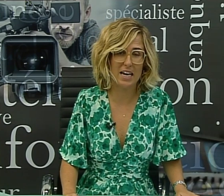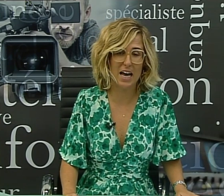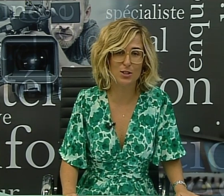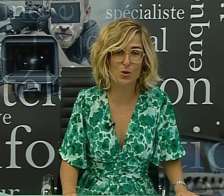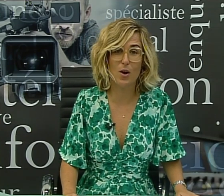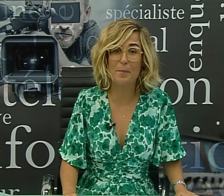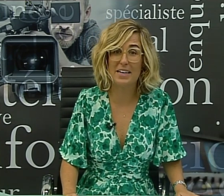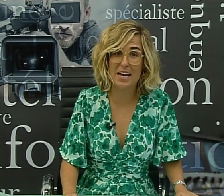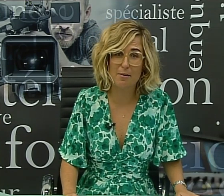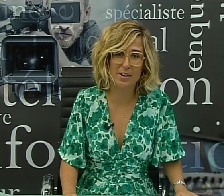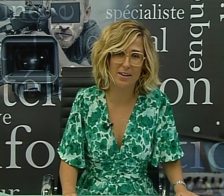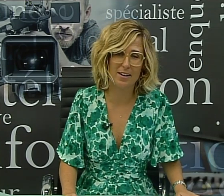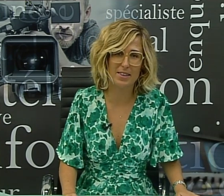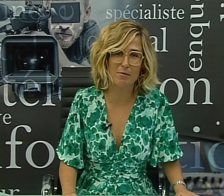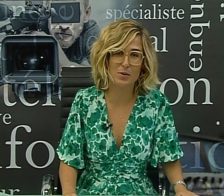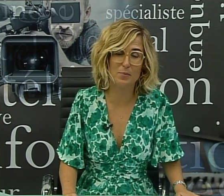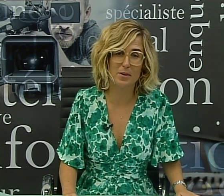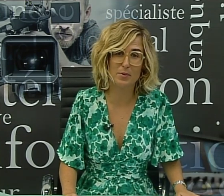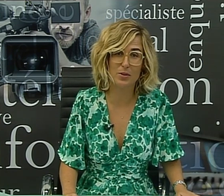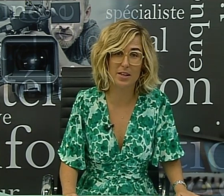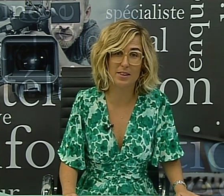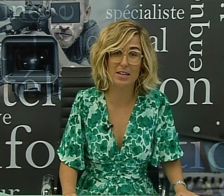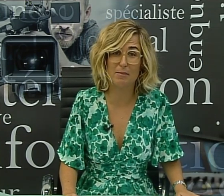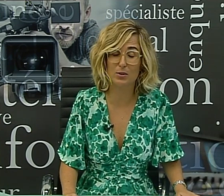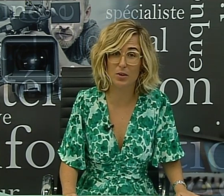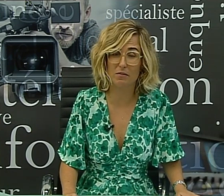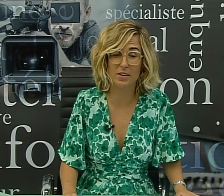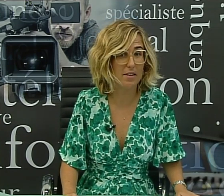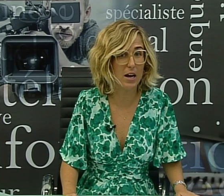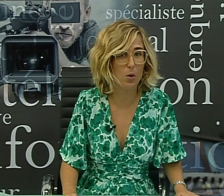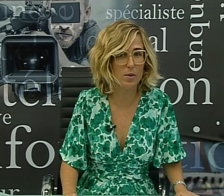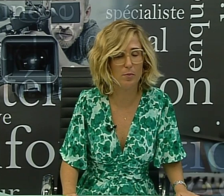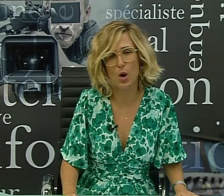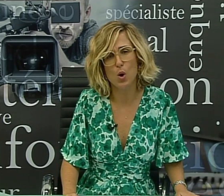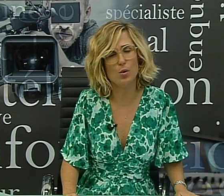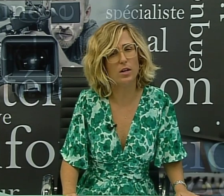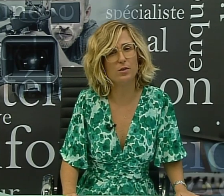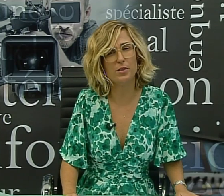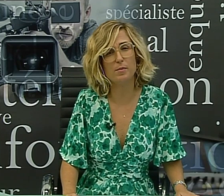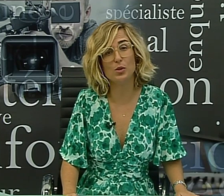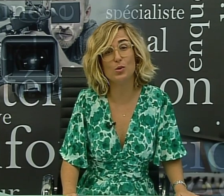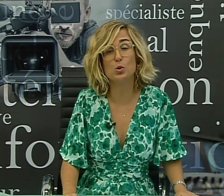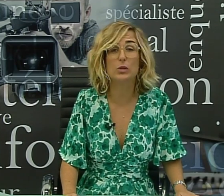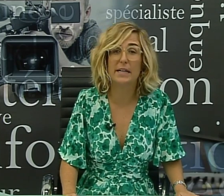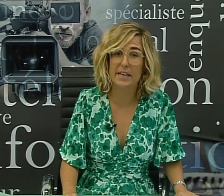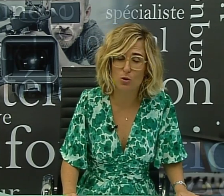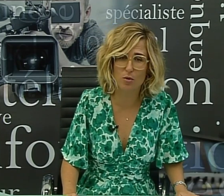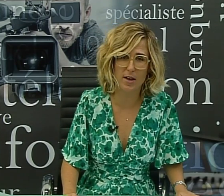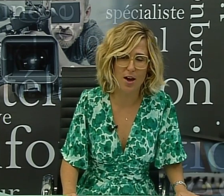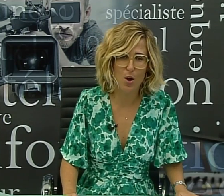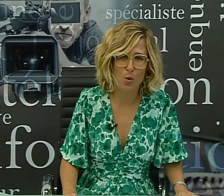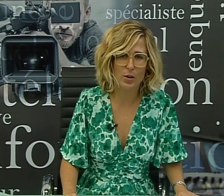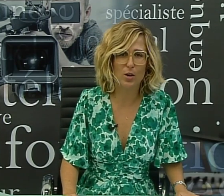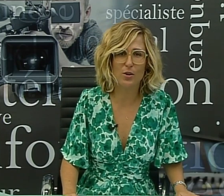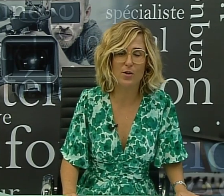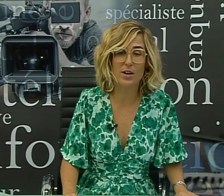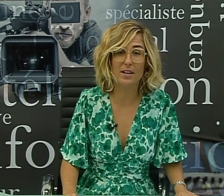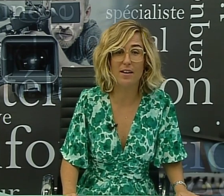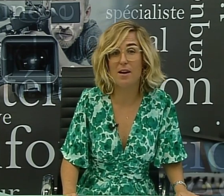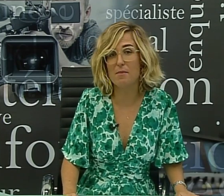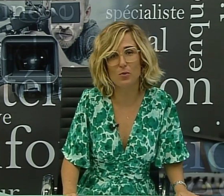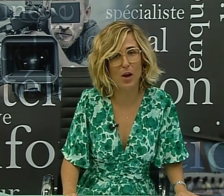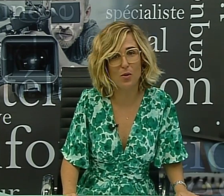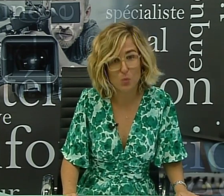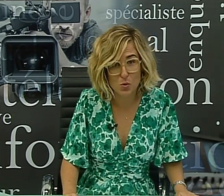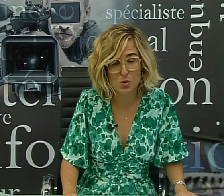cine Alejandro Amenábar, que ha recibido el premio de cinematografía de la WIP. Un reconocimiento a su trayectoria, un recorrido en el